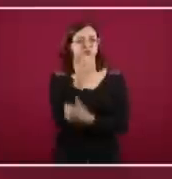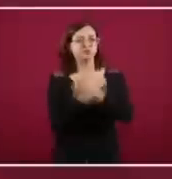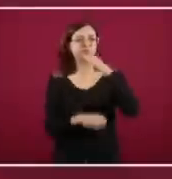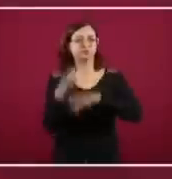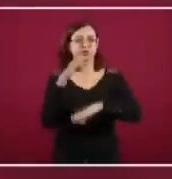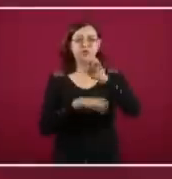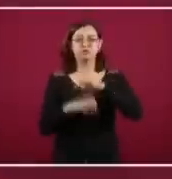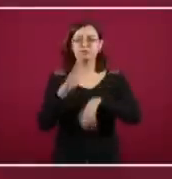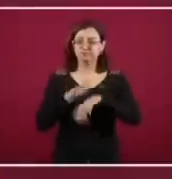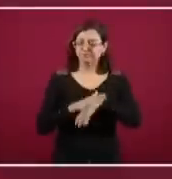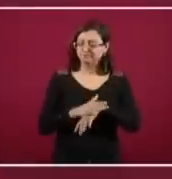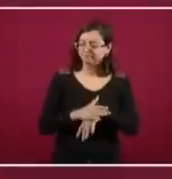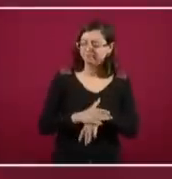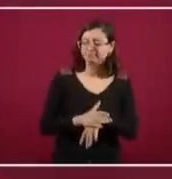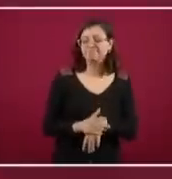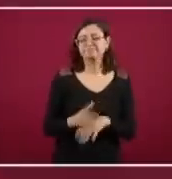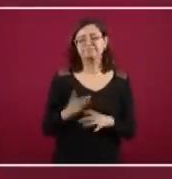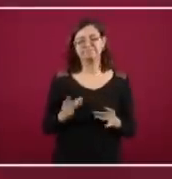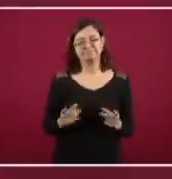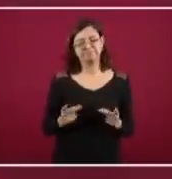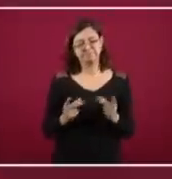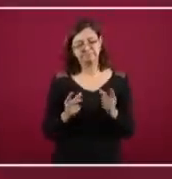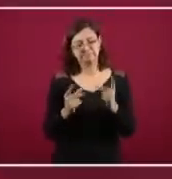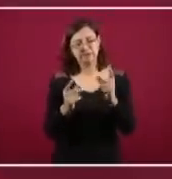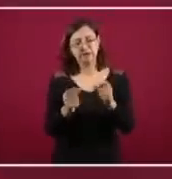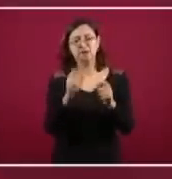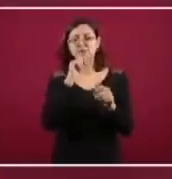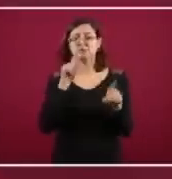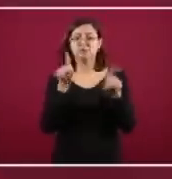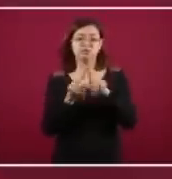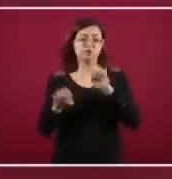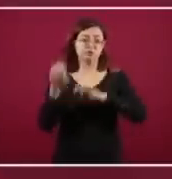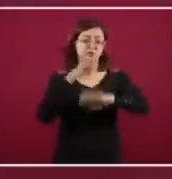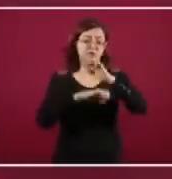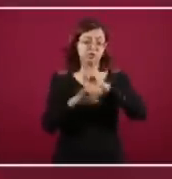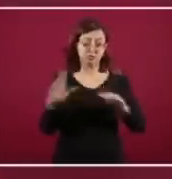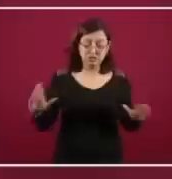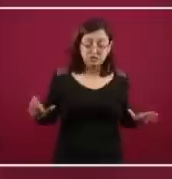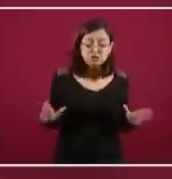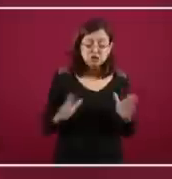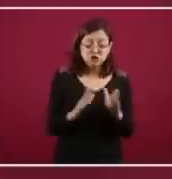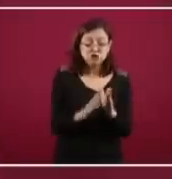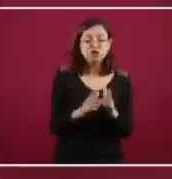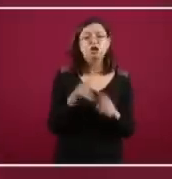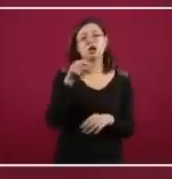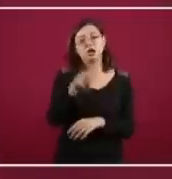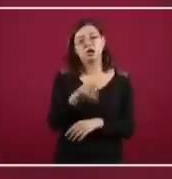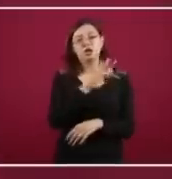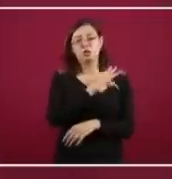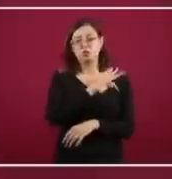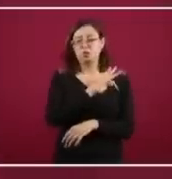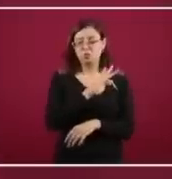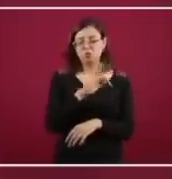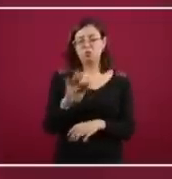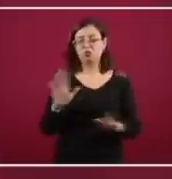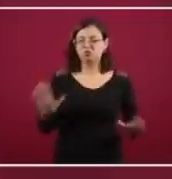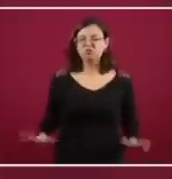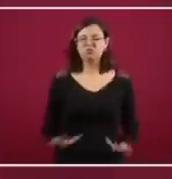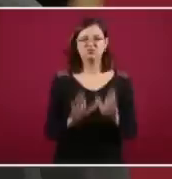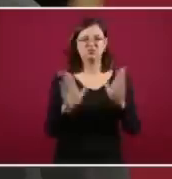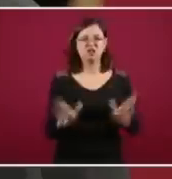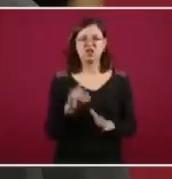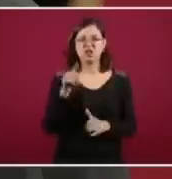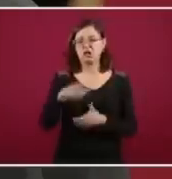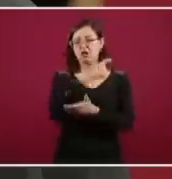empresas, especialmente mientras más pequeñas sean, porque es una plataforma que permite hacer compras hasta por 8,000 pesos sin